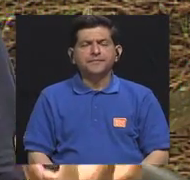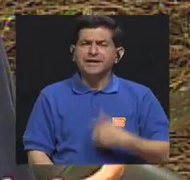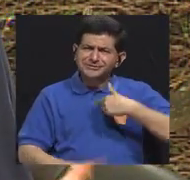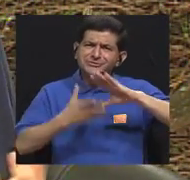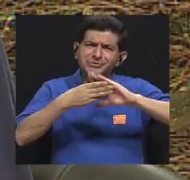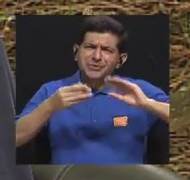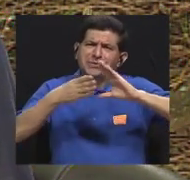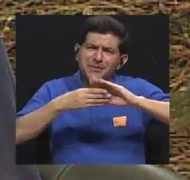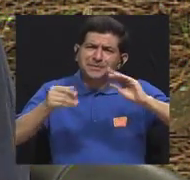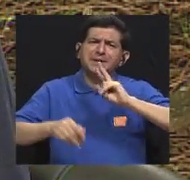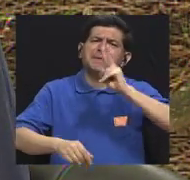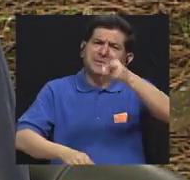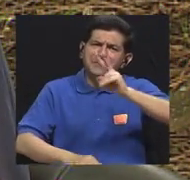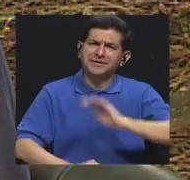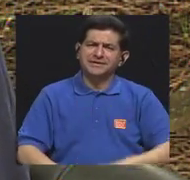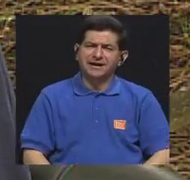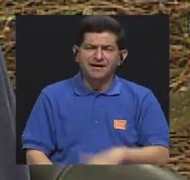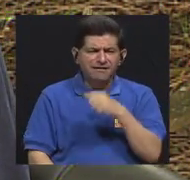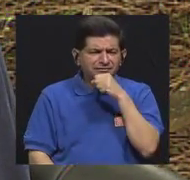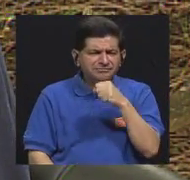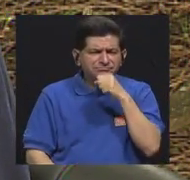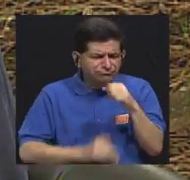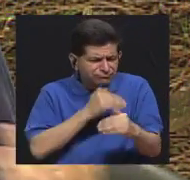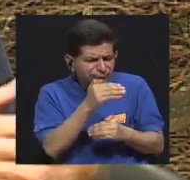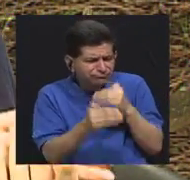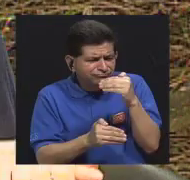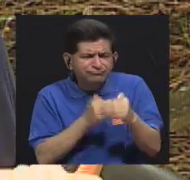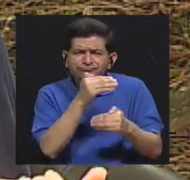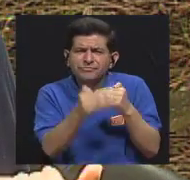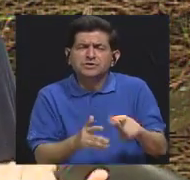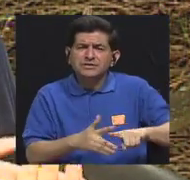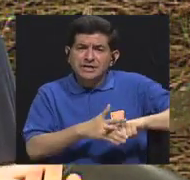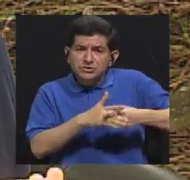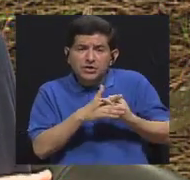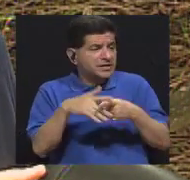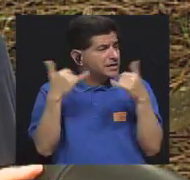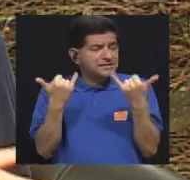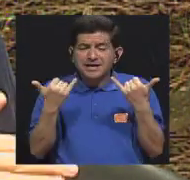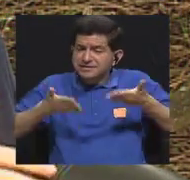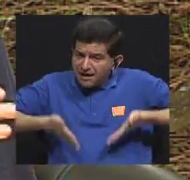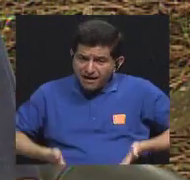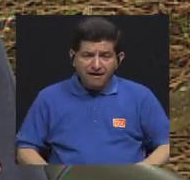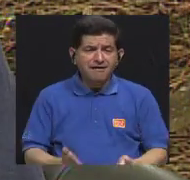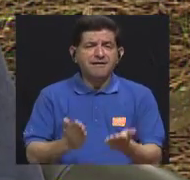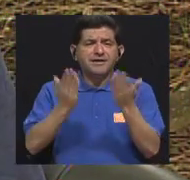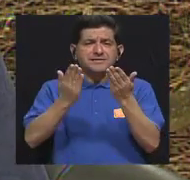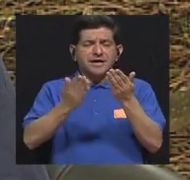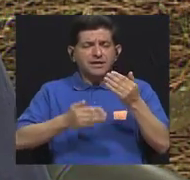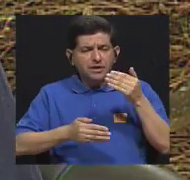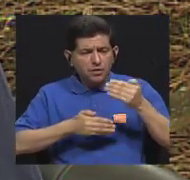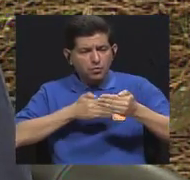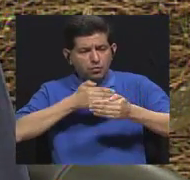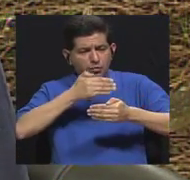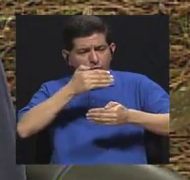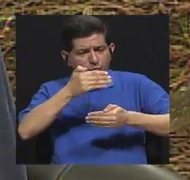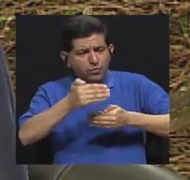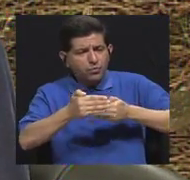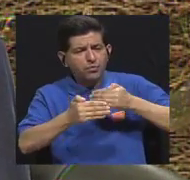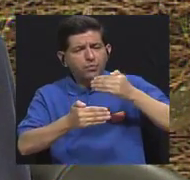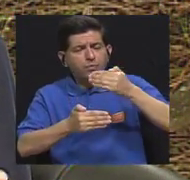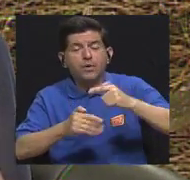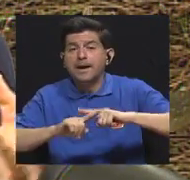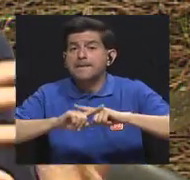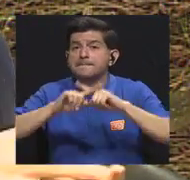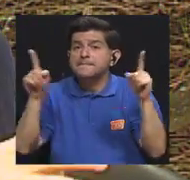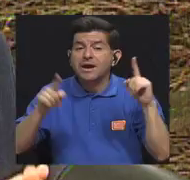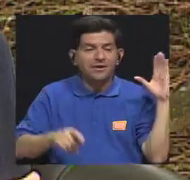Les comento, o sea, realmente envejecer es un proceso que empieza desde que nacemos y va paulatinamente dándose, sin embargo